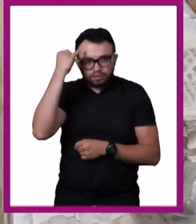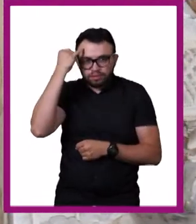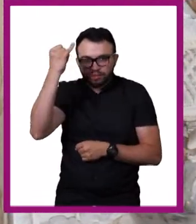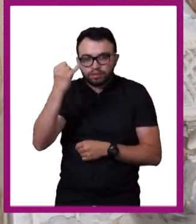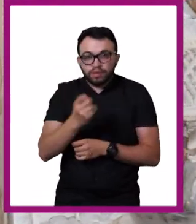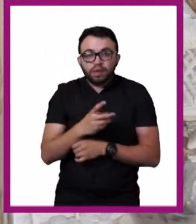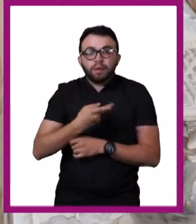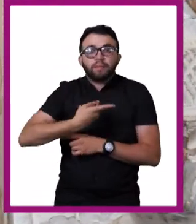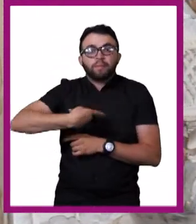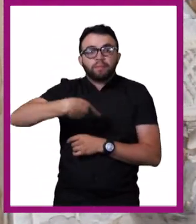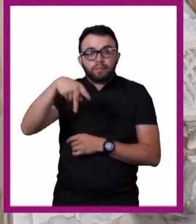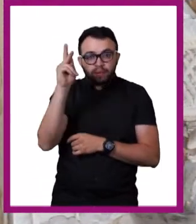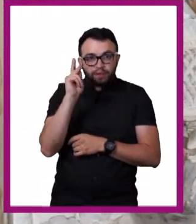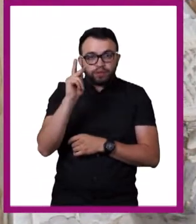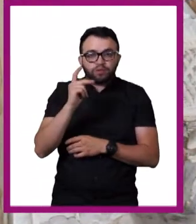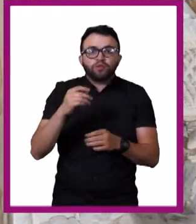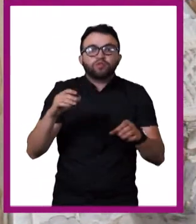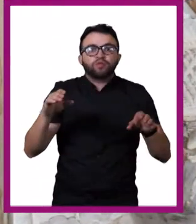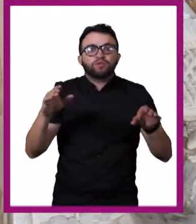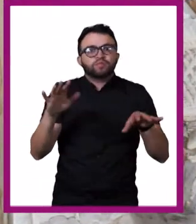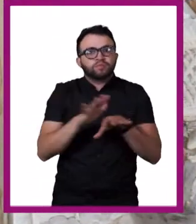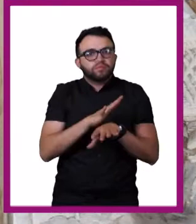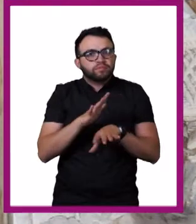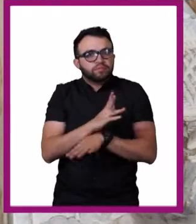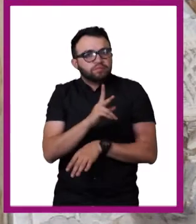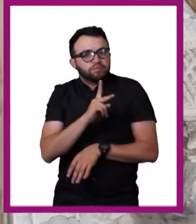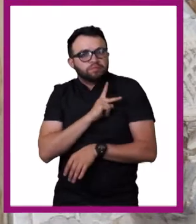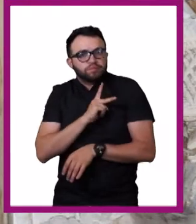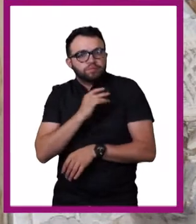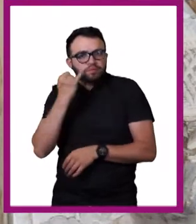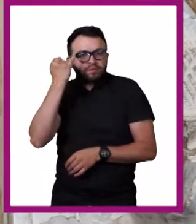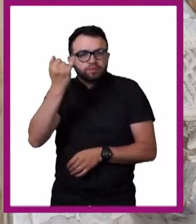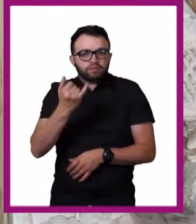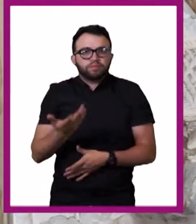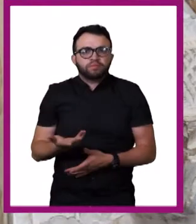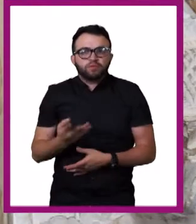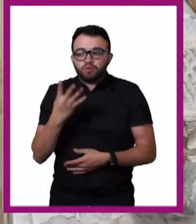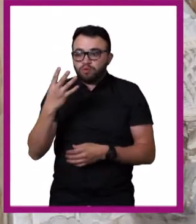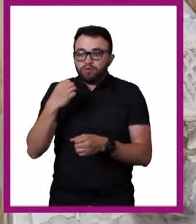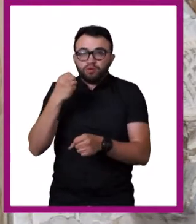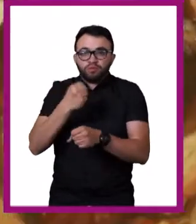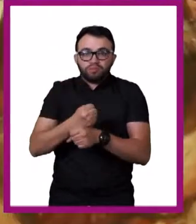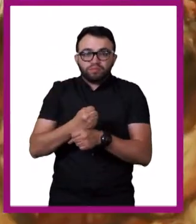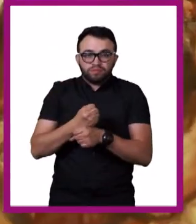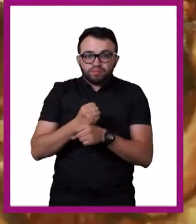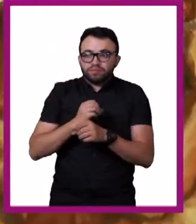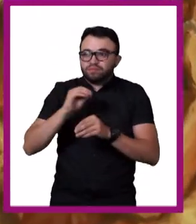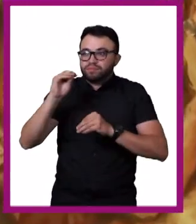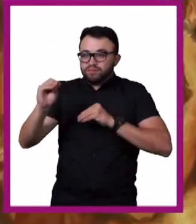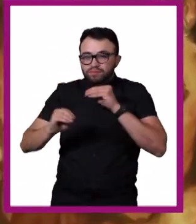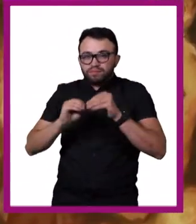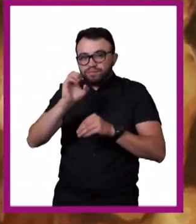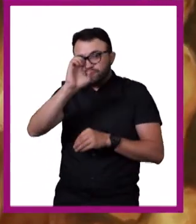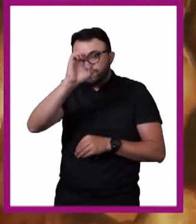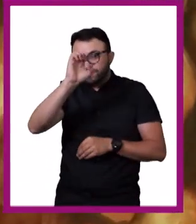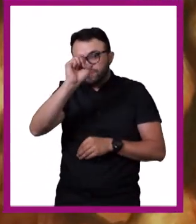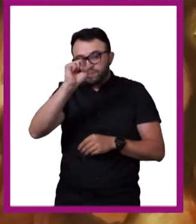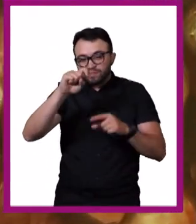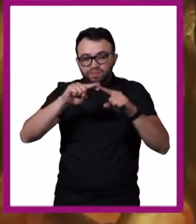pero que siguió su propio curso. De tal manera que en 4 años logré hacer cerca de 60 cuadros a partir